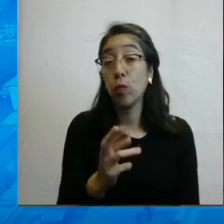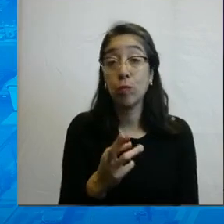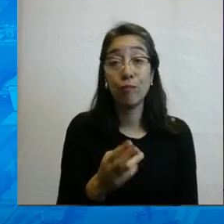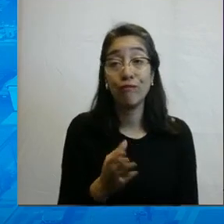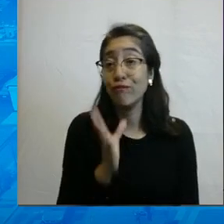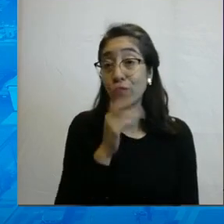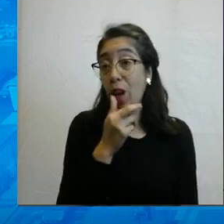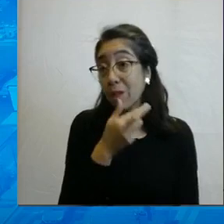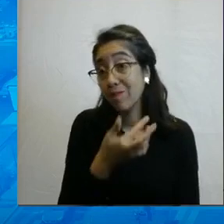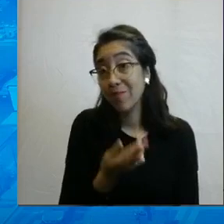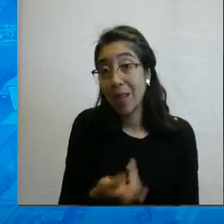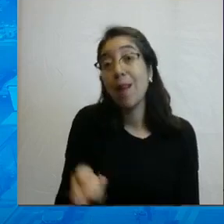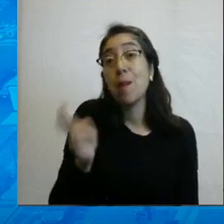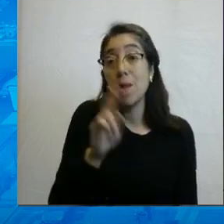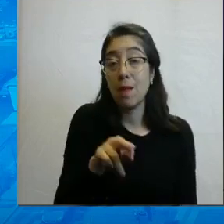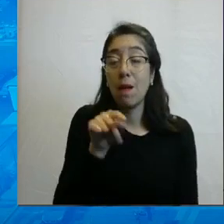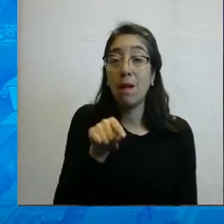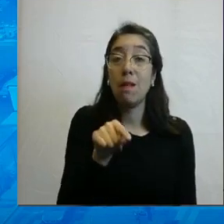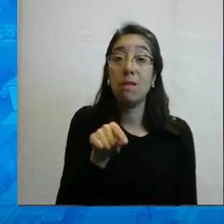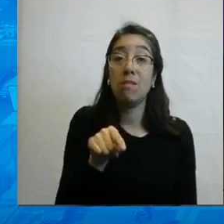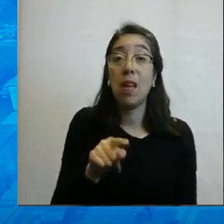están sucediendo